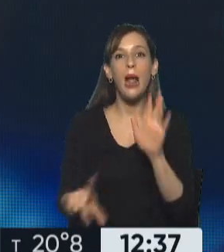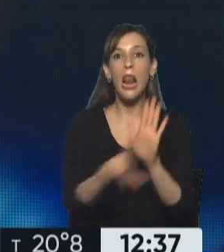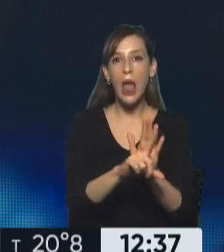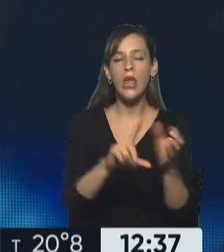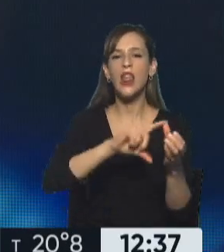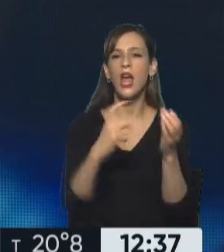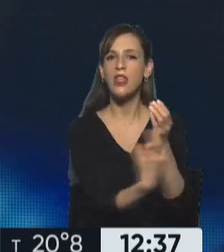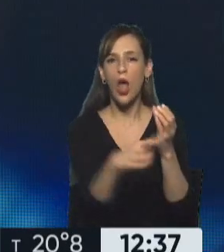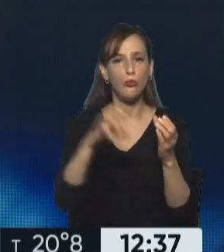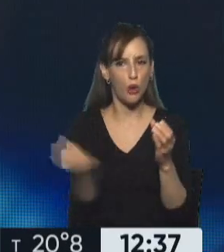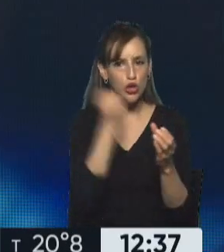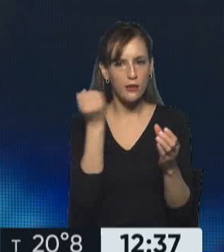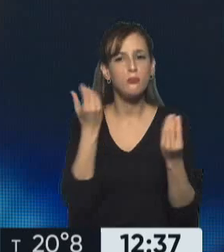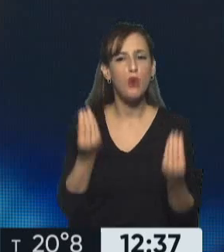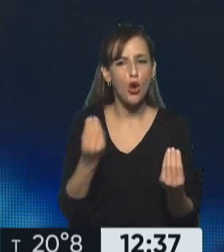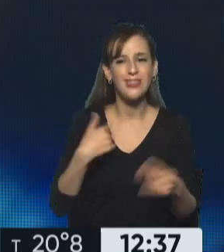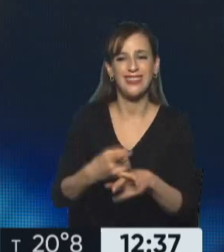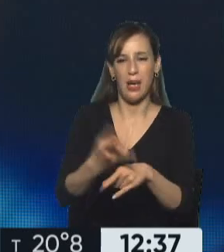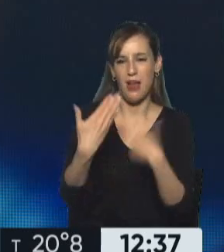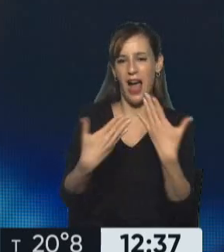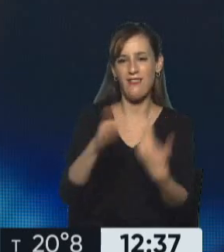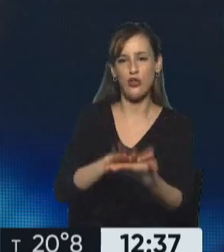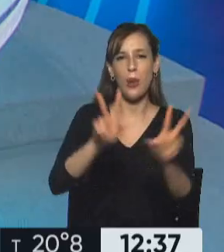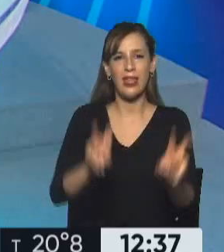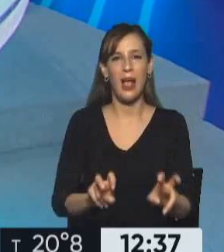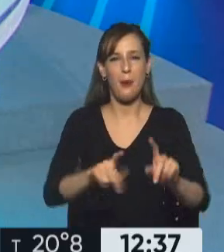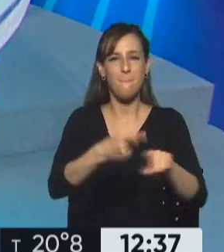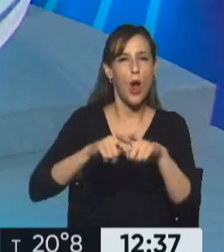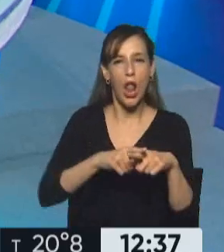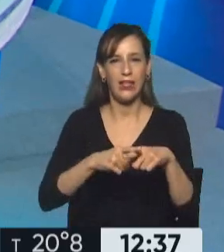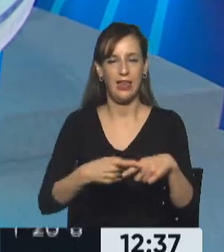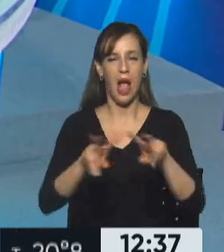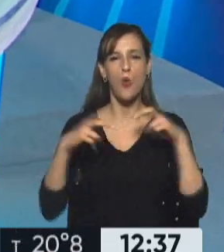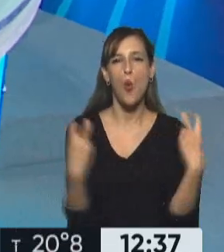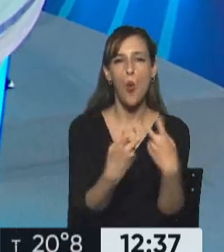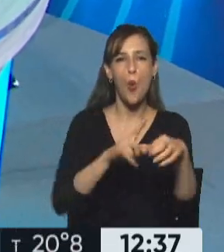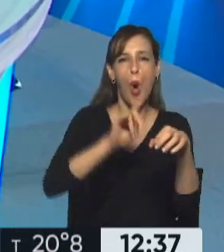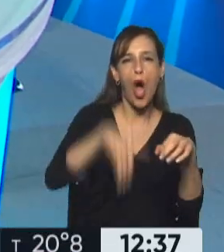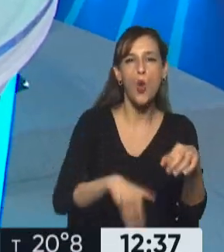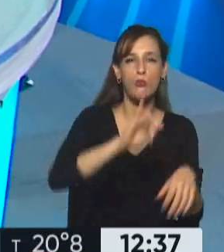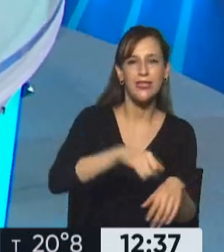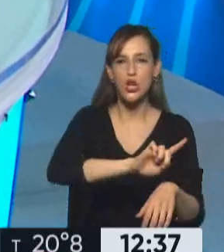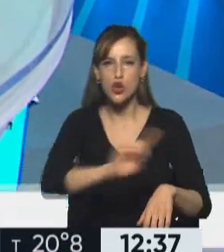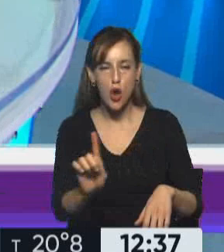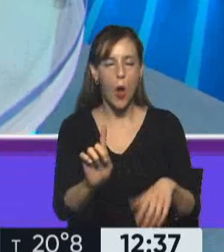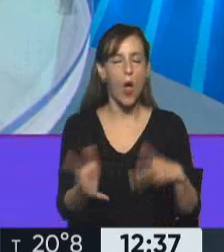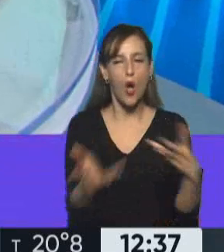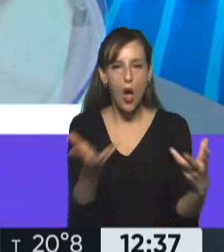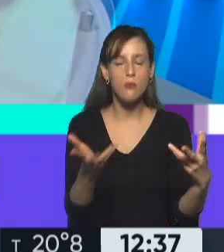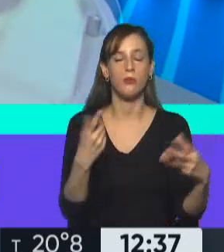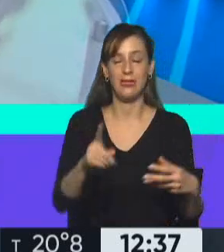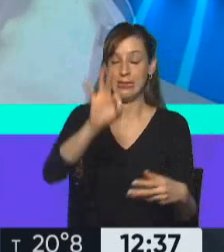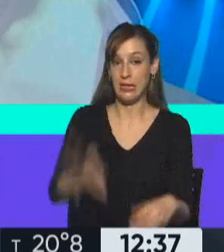porque hemos hablado mucho de las cuestiones políticas de quórum si no hay quórum si bajan o no los legisladores opositores pero bueno sabemos que es muy